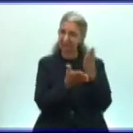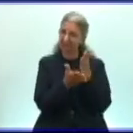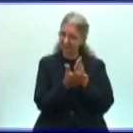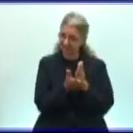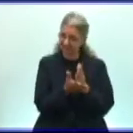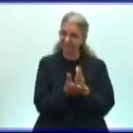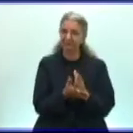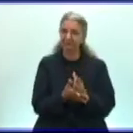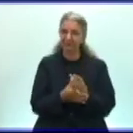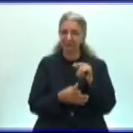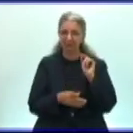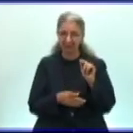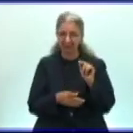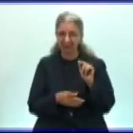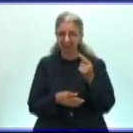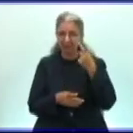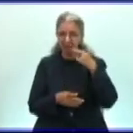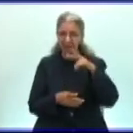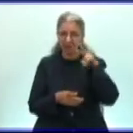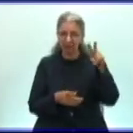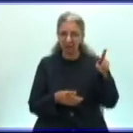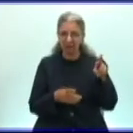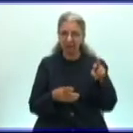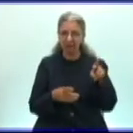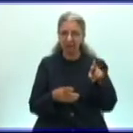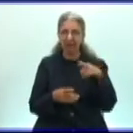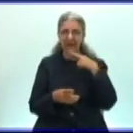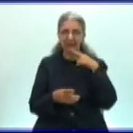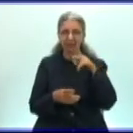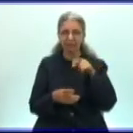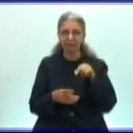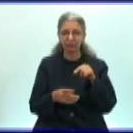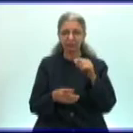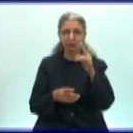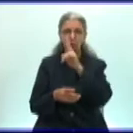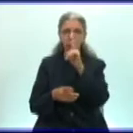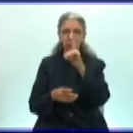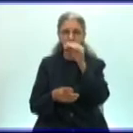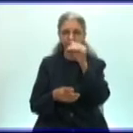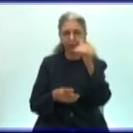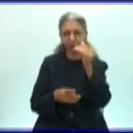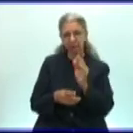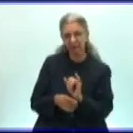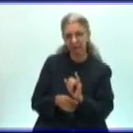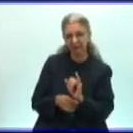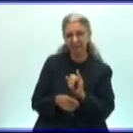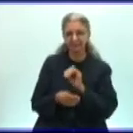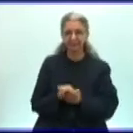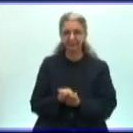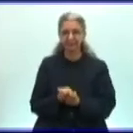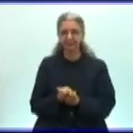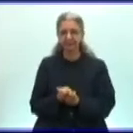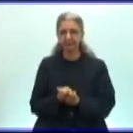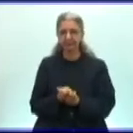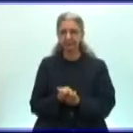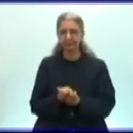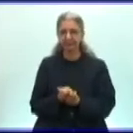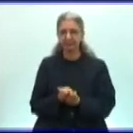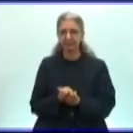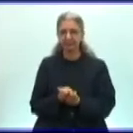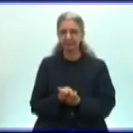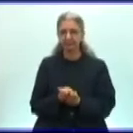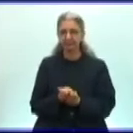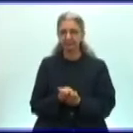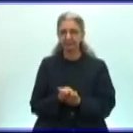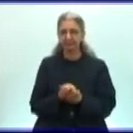Por lo tanto, vamos a buscar la razón U sobre I. Para esto vamos a mostrarle entonces el